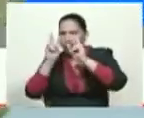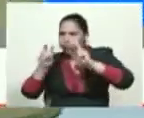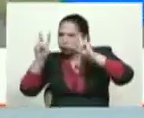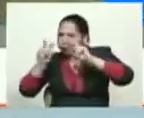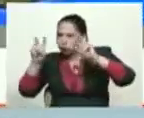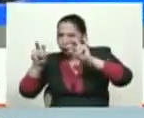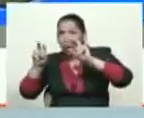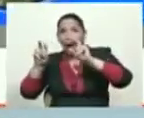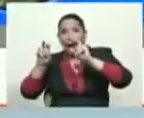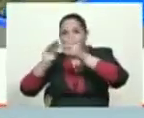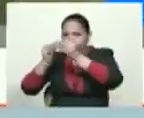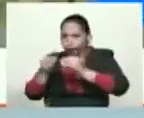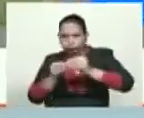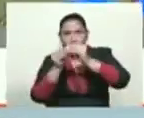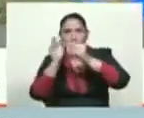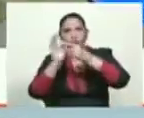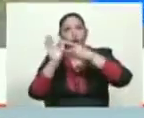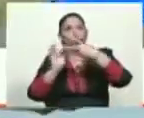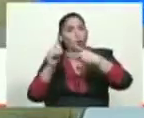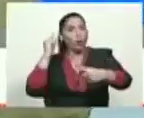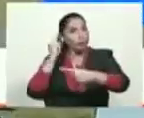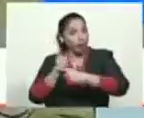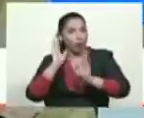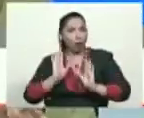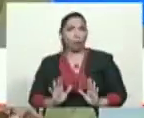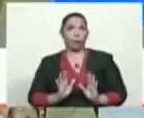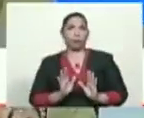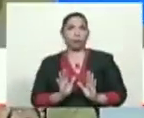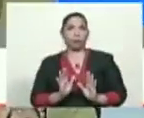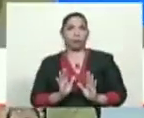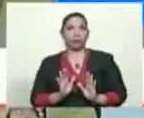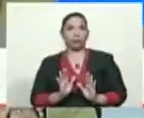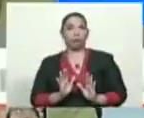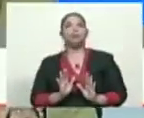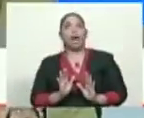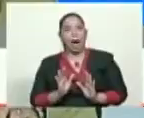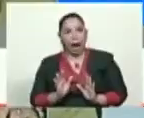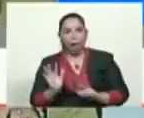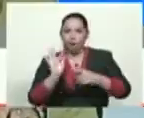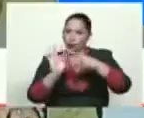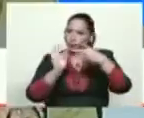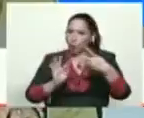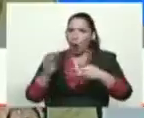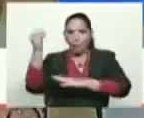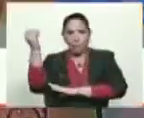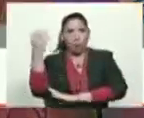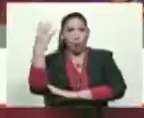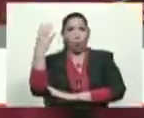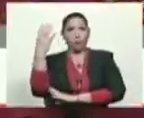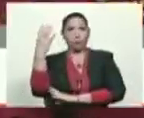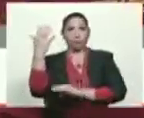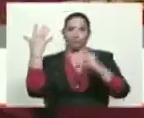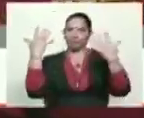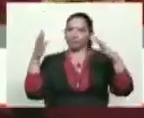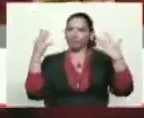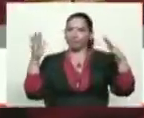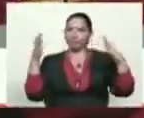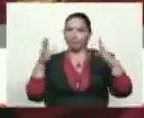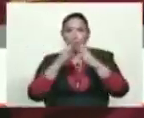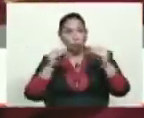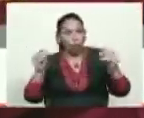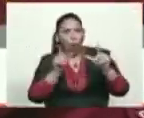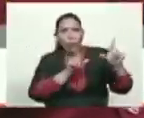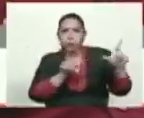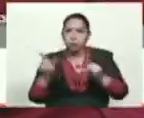arréglalo y que funciona el semáforo que funcione el alumbrado público que todo esté